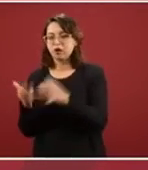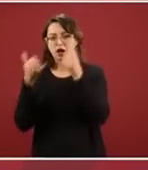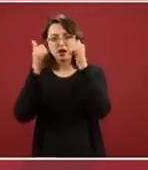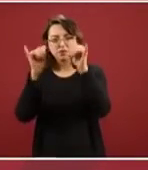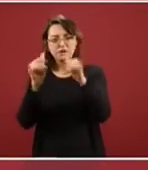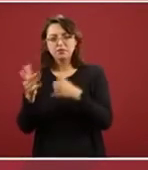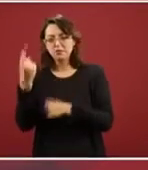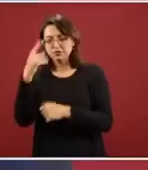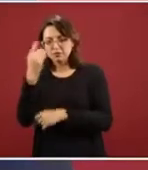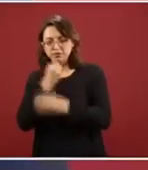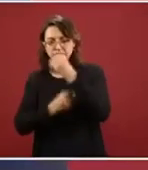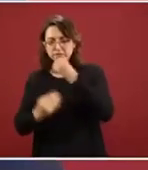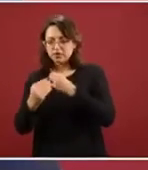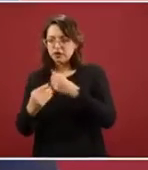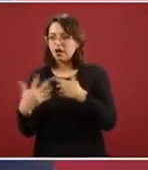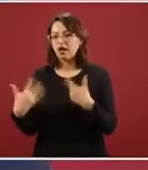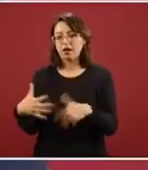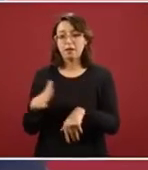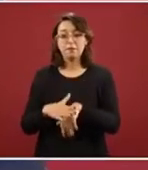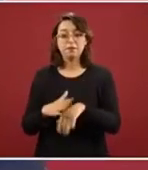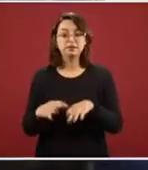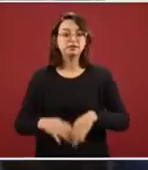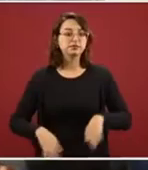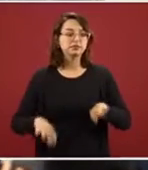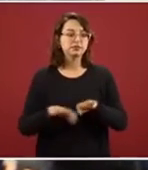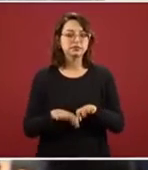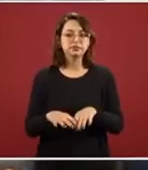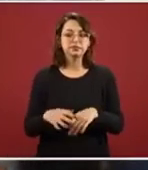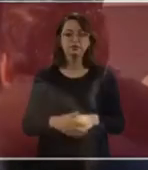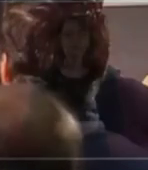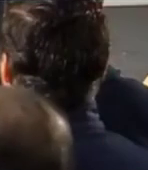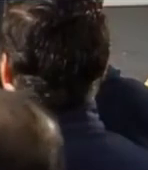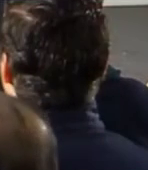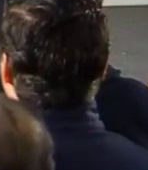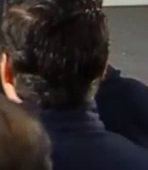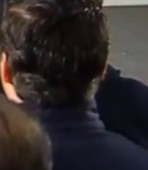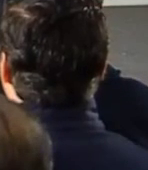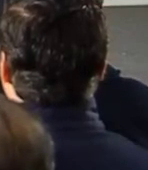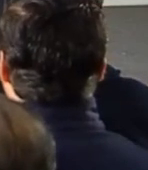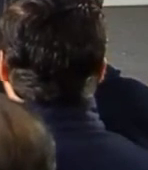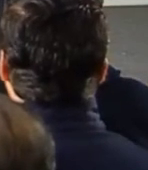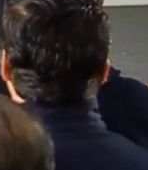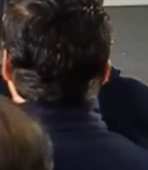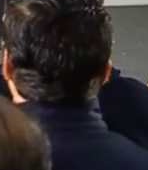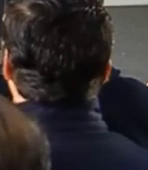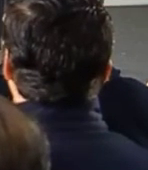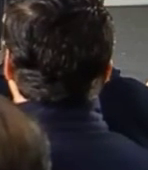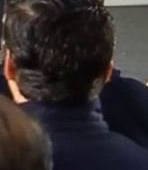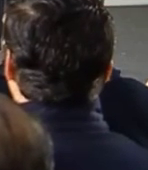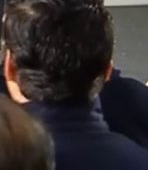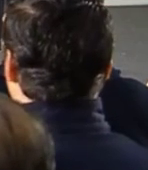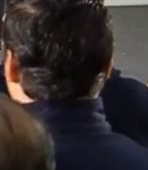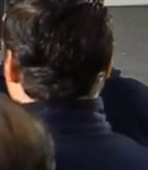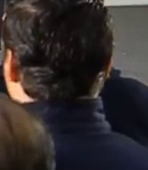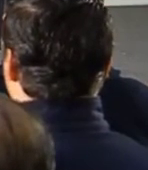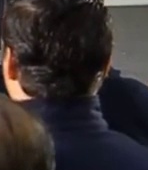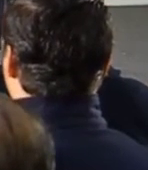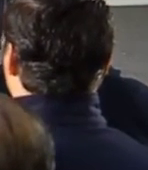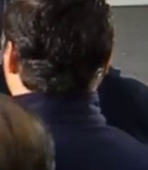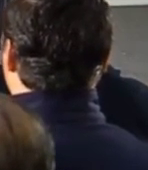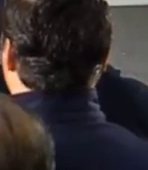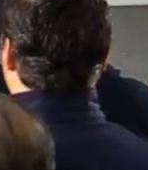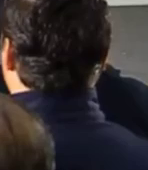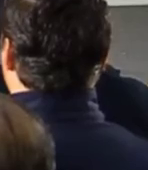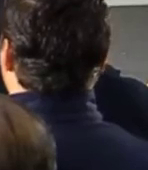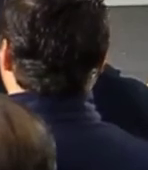Ese es un indicador que a mí me importa mucho, el que abajo ¿sí? la gente